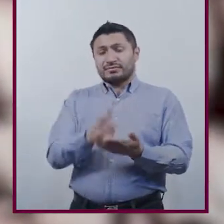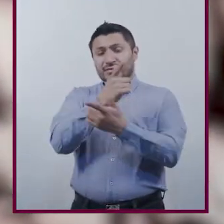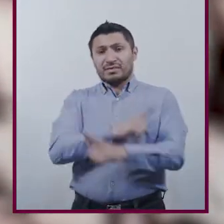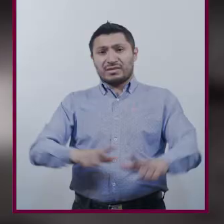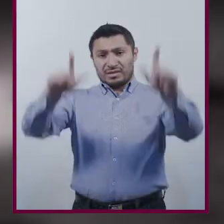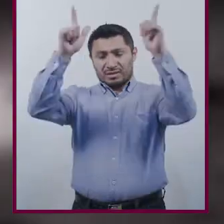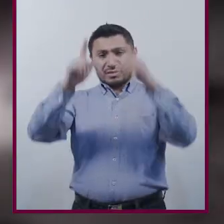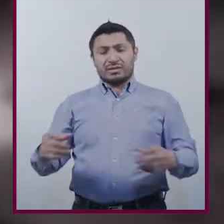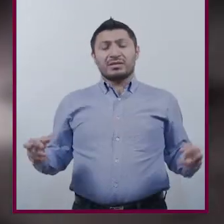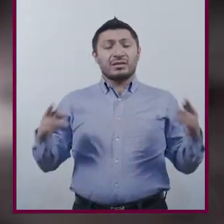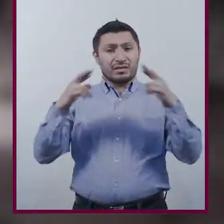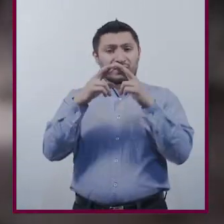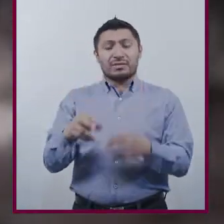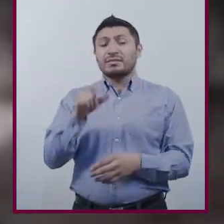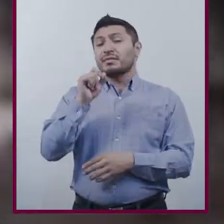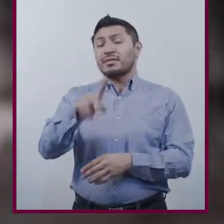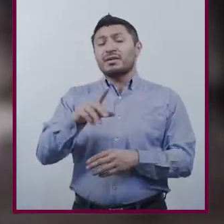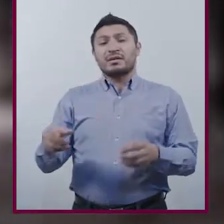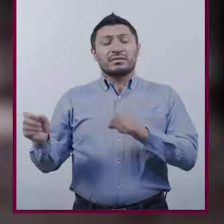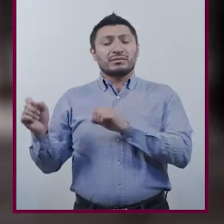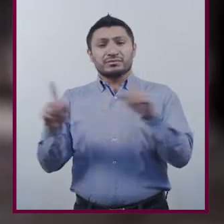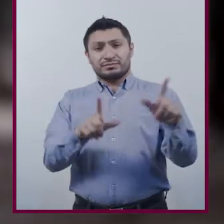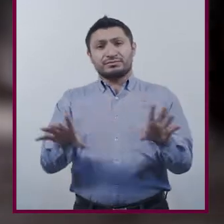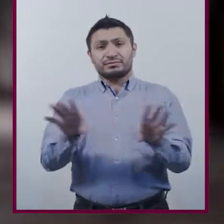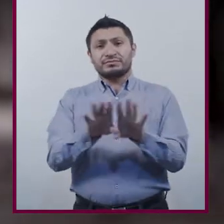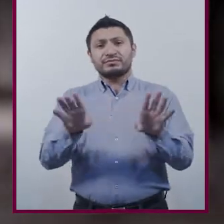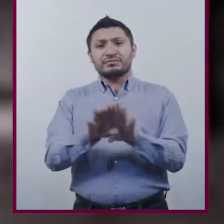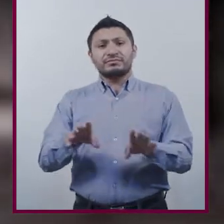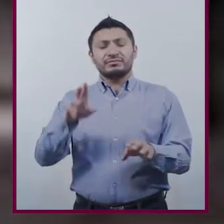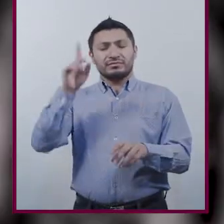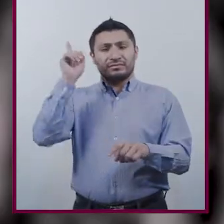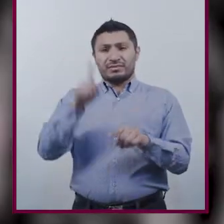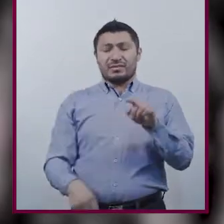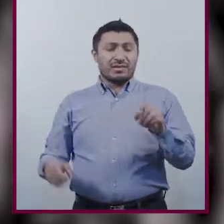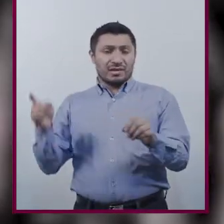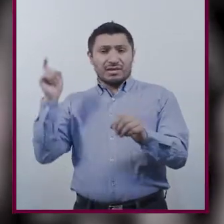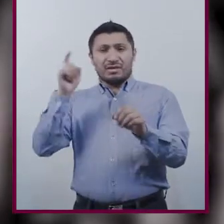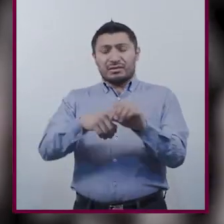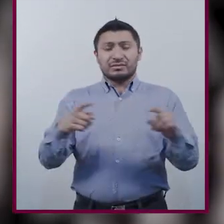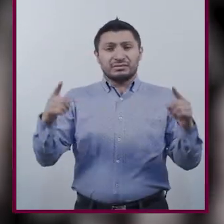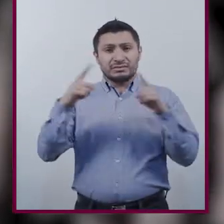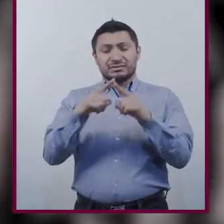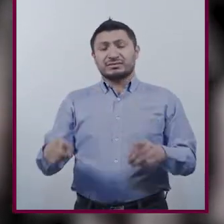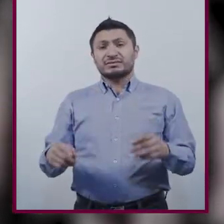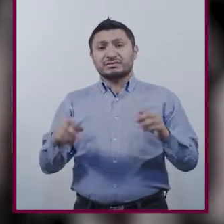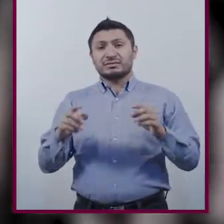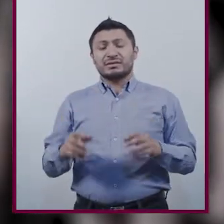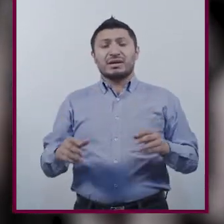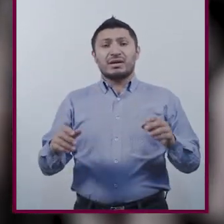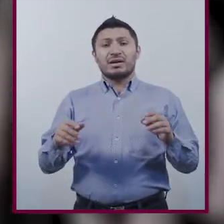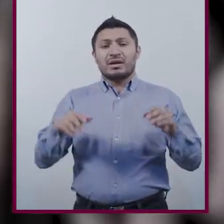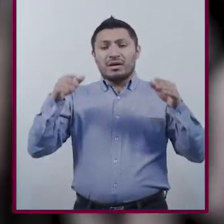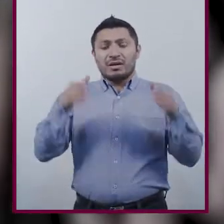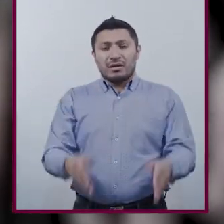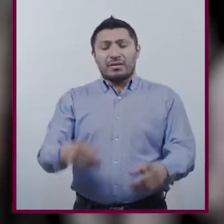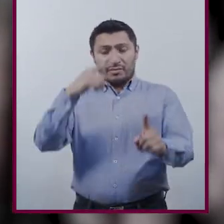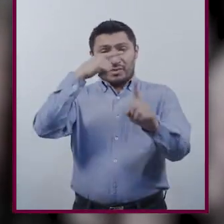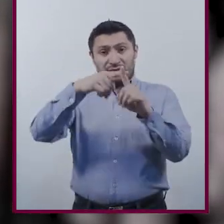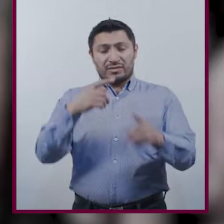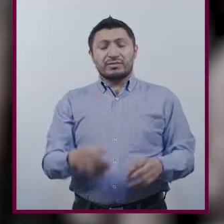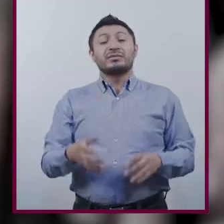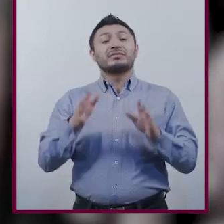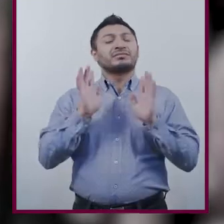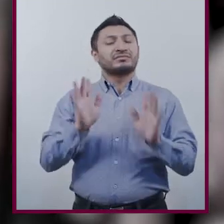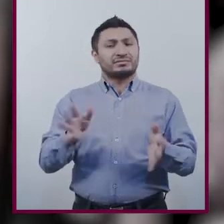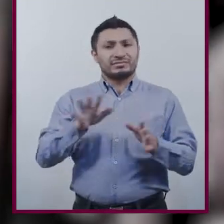de Cultos, además del decreto que cesa toda intervención del clero en los cementerios y camposantos, quedando los lugares